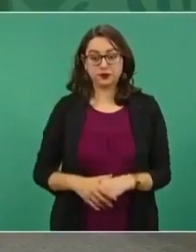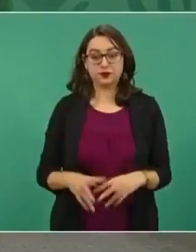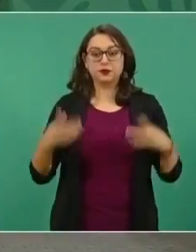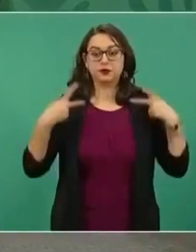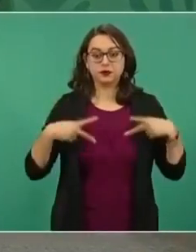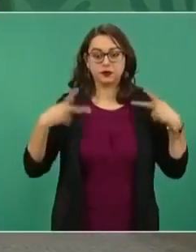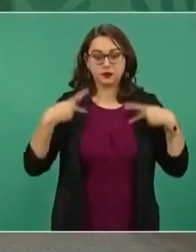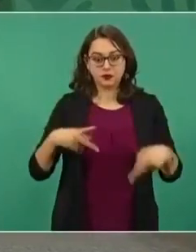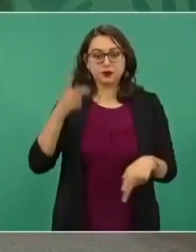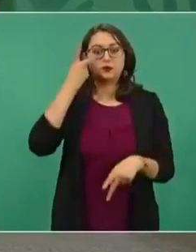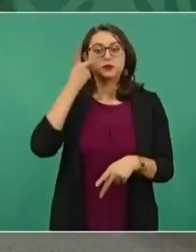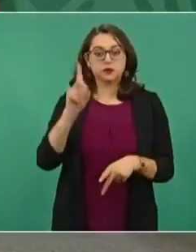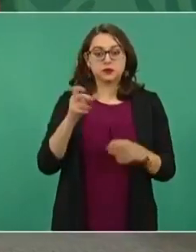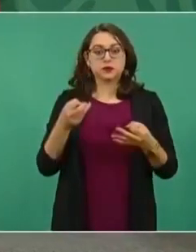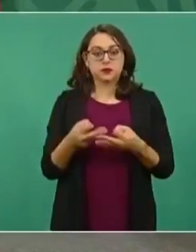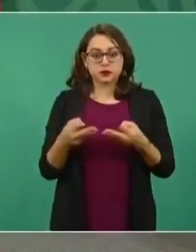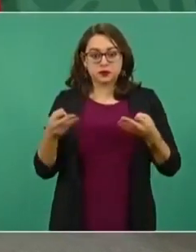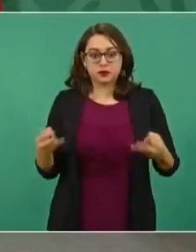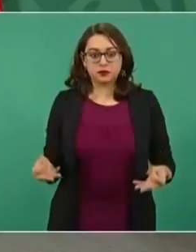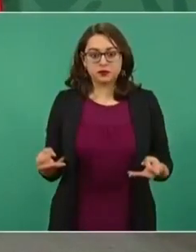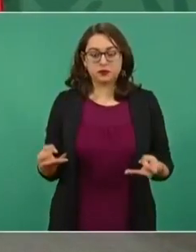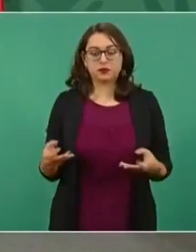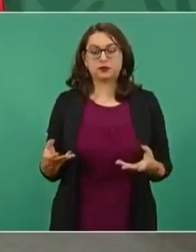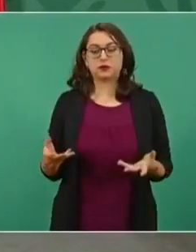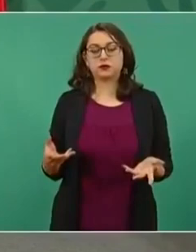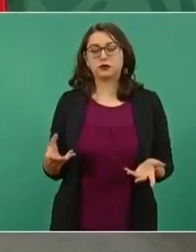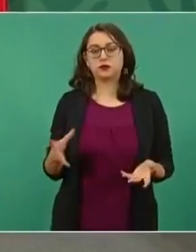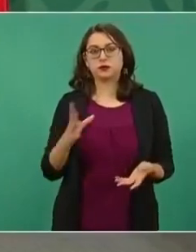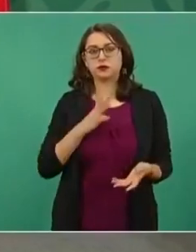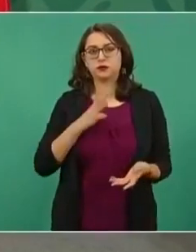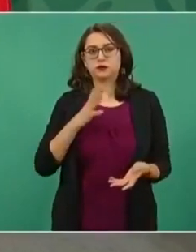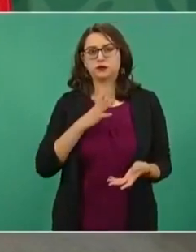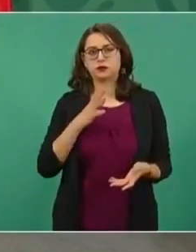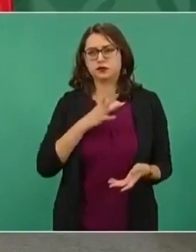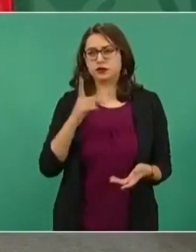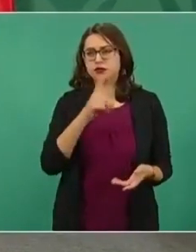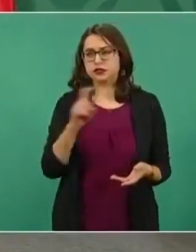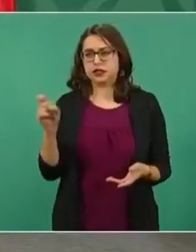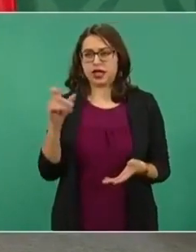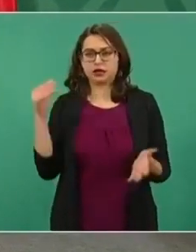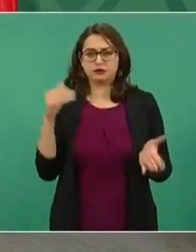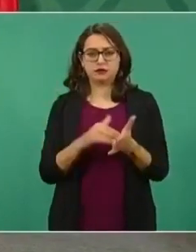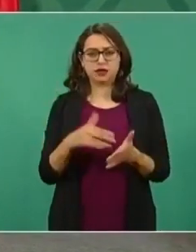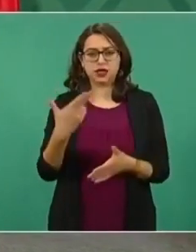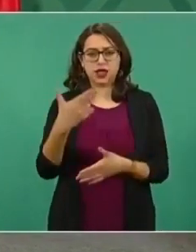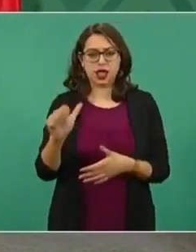ejidatarios de Felipe Carrillo Puerto tienen 100.000 hectáreas